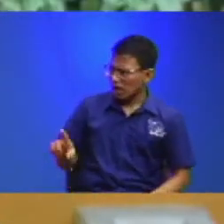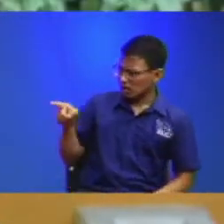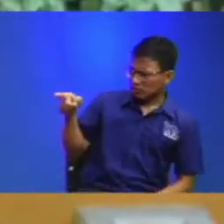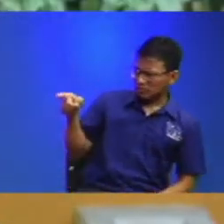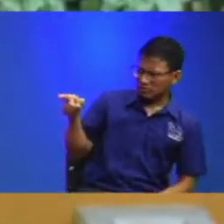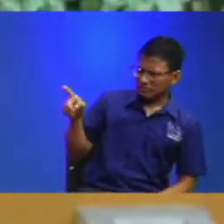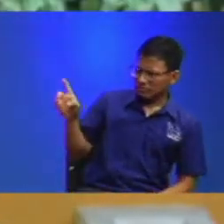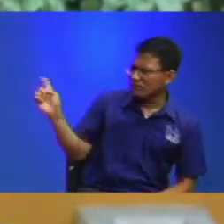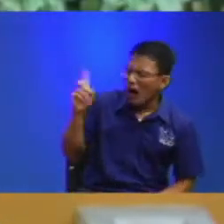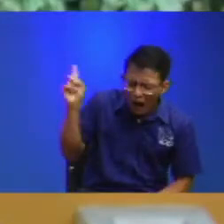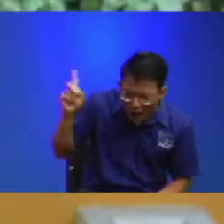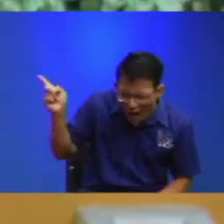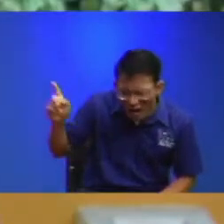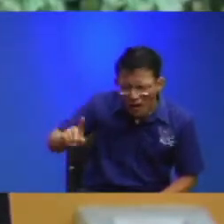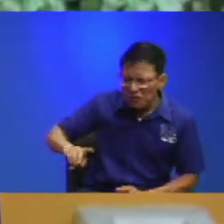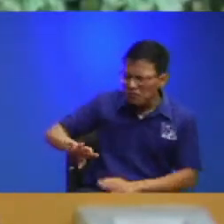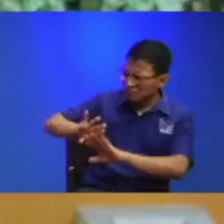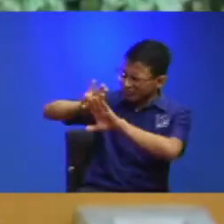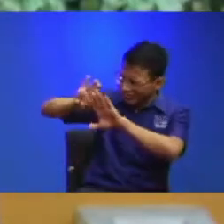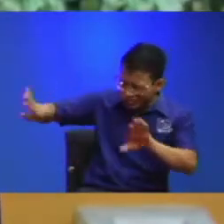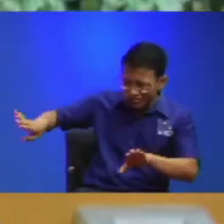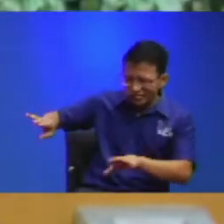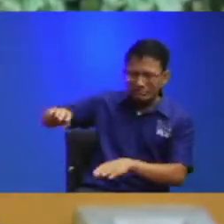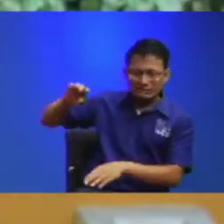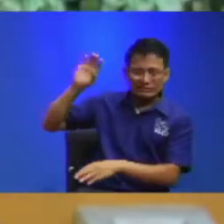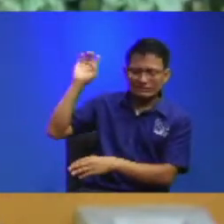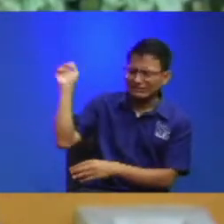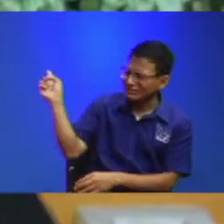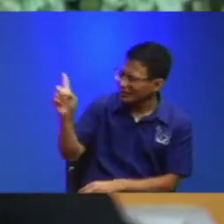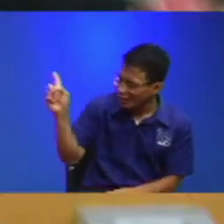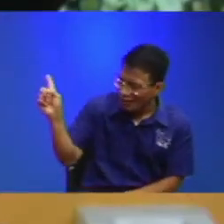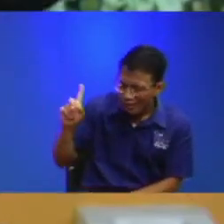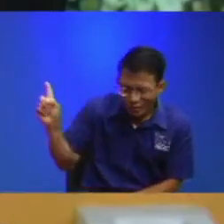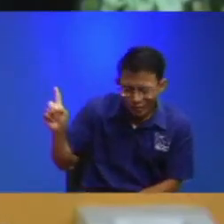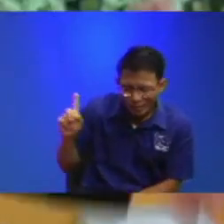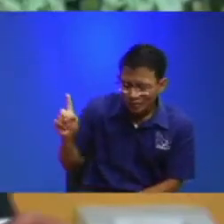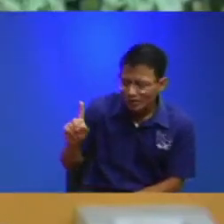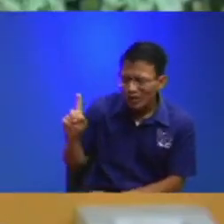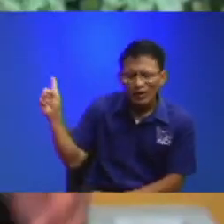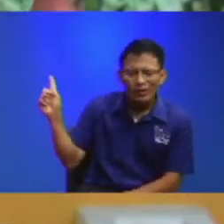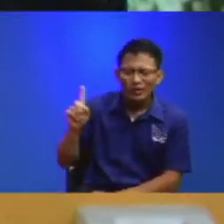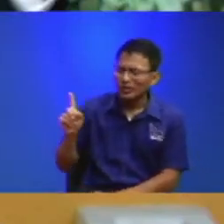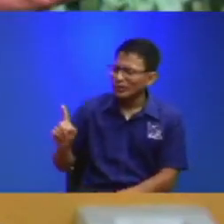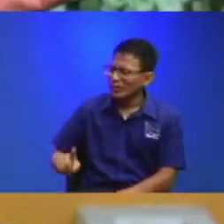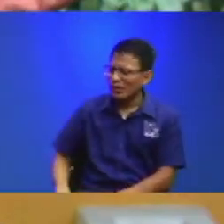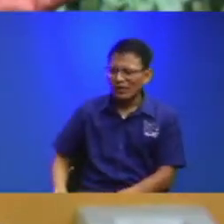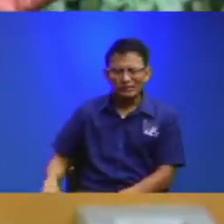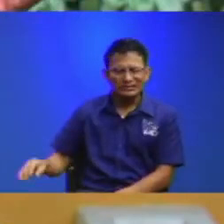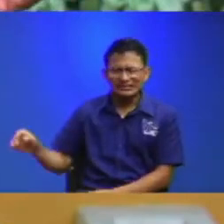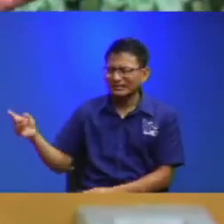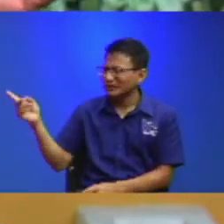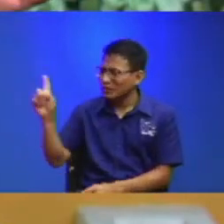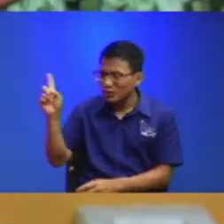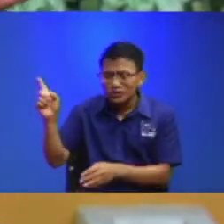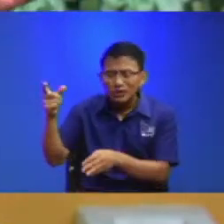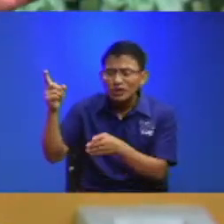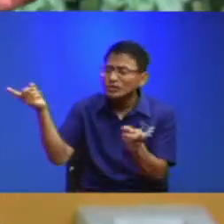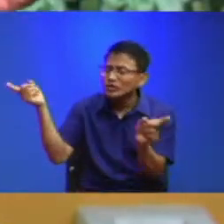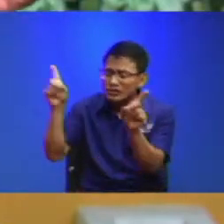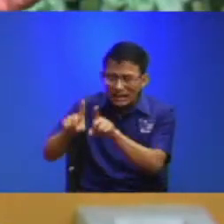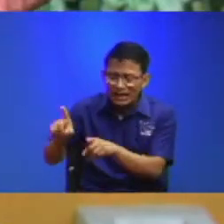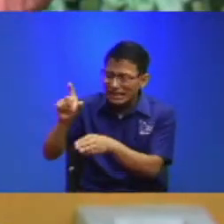cosa? Que te pase lo que le pasó a Elías, que pidió que le quitaran la vida y todavía está vivo. No, que no. Y el otro